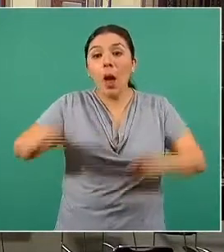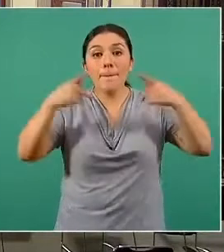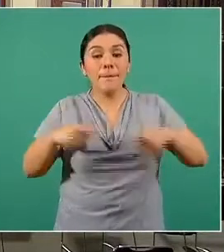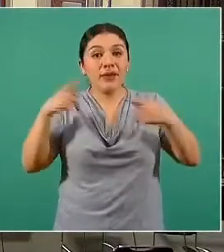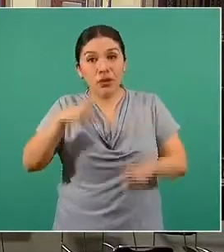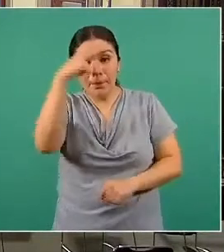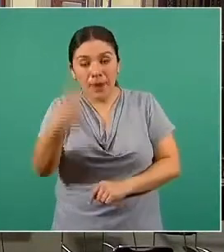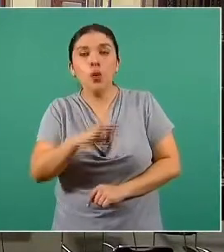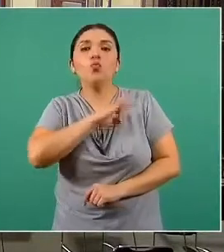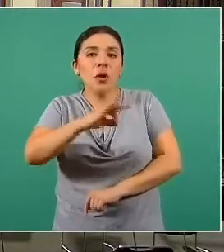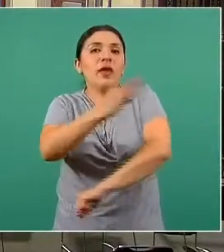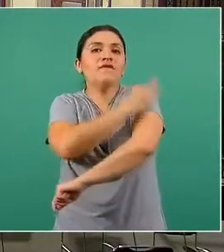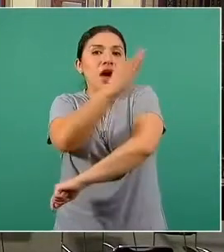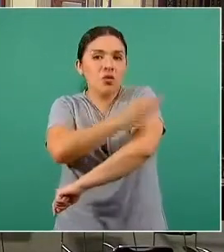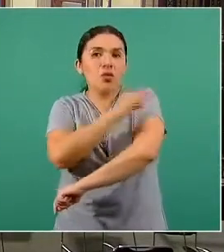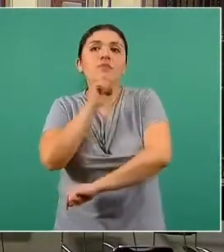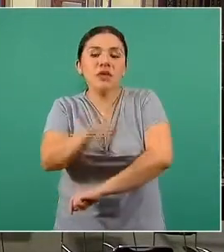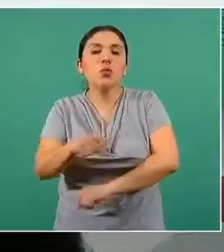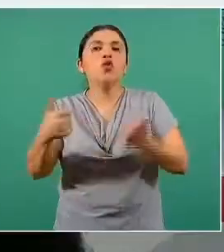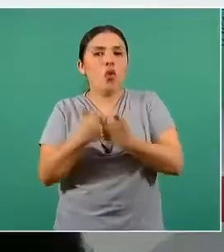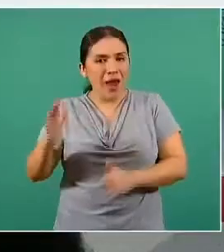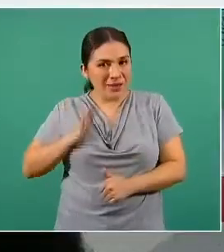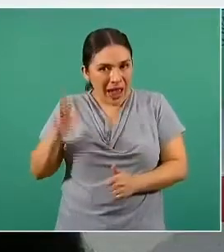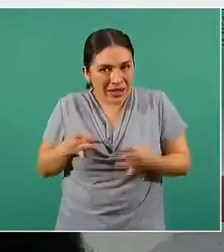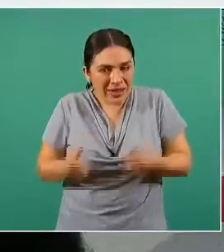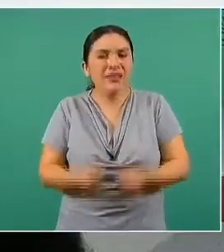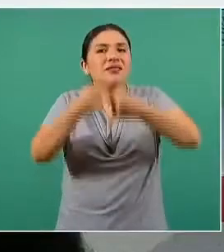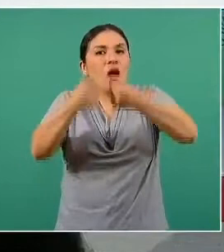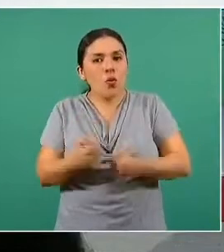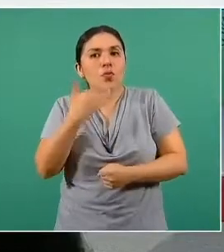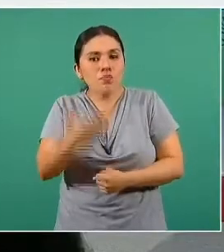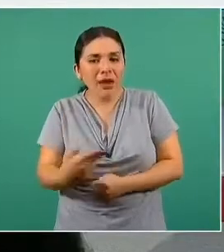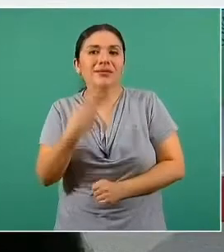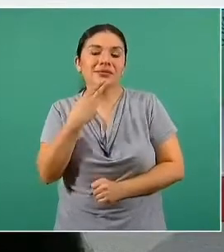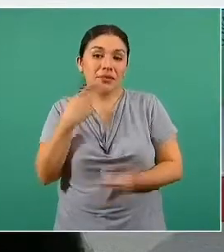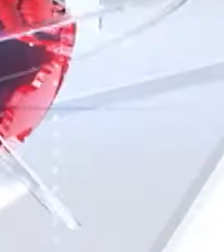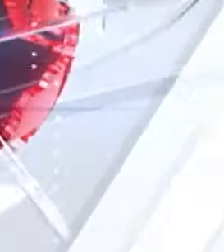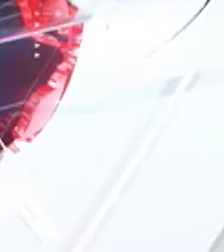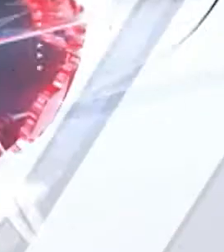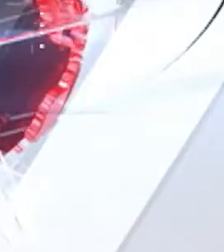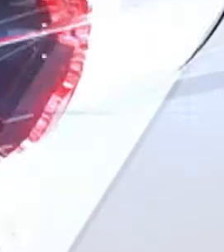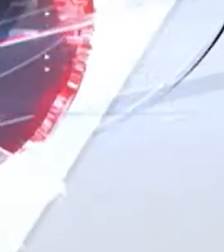mexicana se usen vacunas precisamente de calidad, seguras y eficaces.